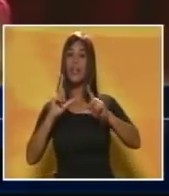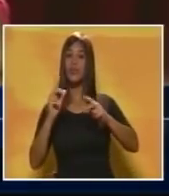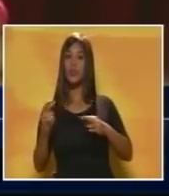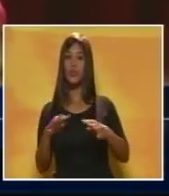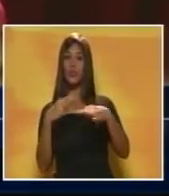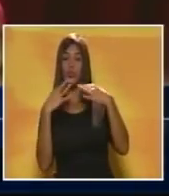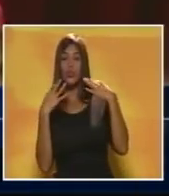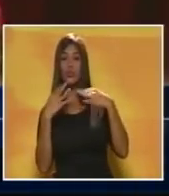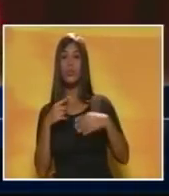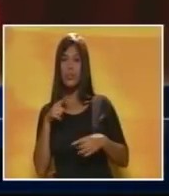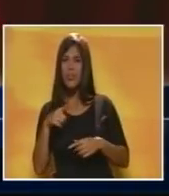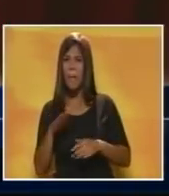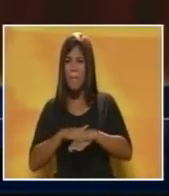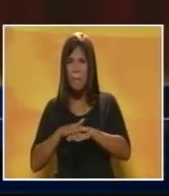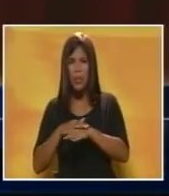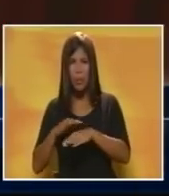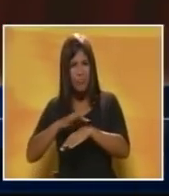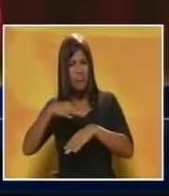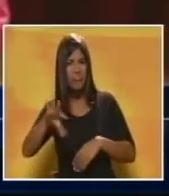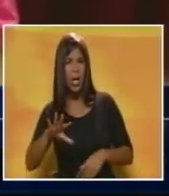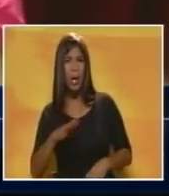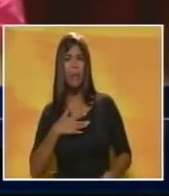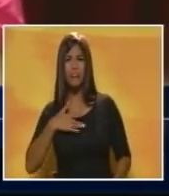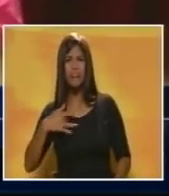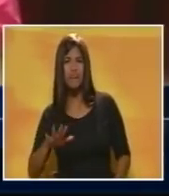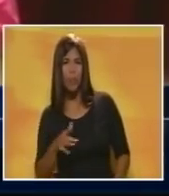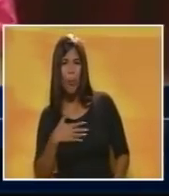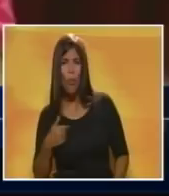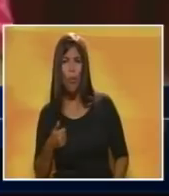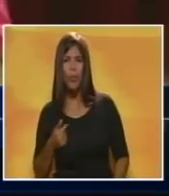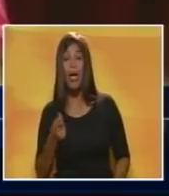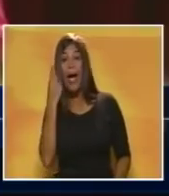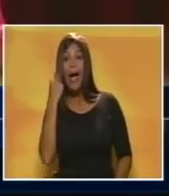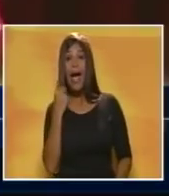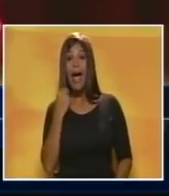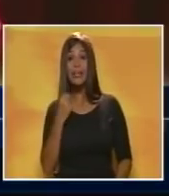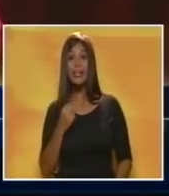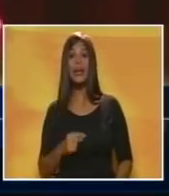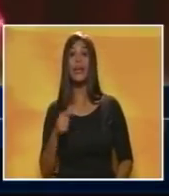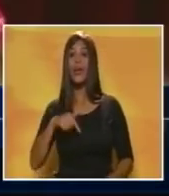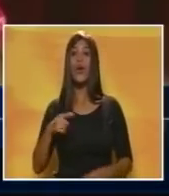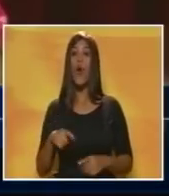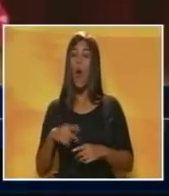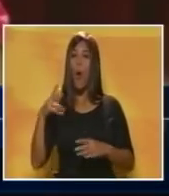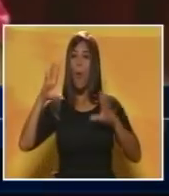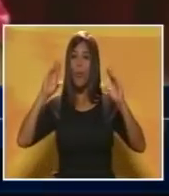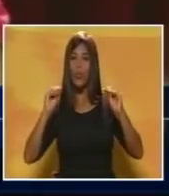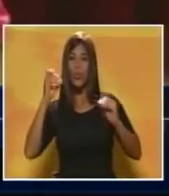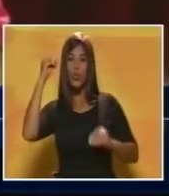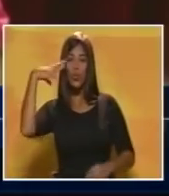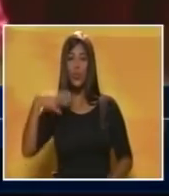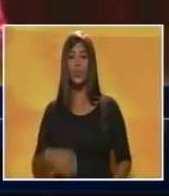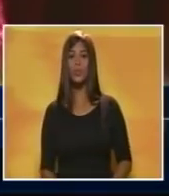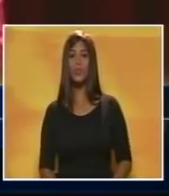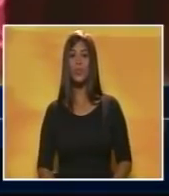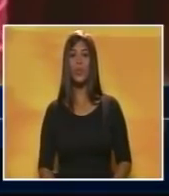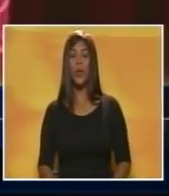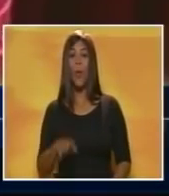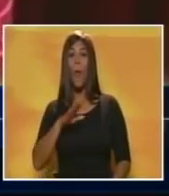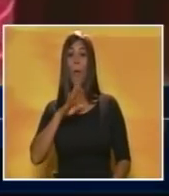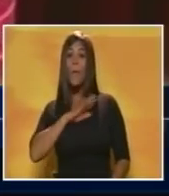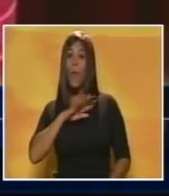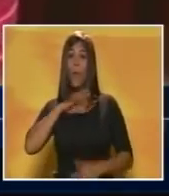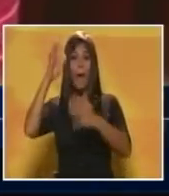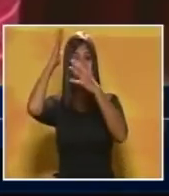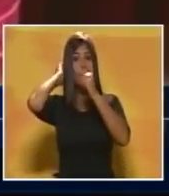televisión ahí. Hubiesen perdonado a alguien si ayer miserablemente le cortaron la luz a quienes están en nuestra embajada en